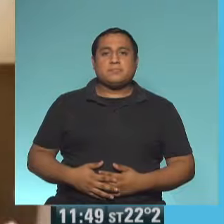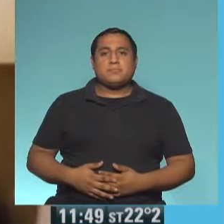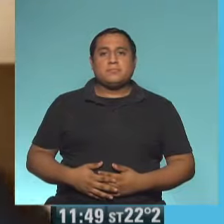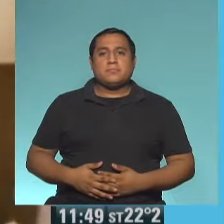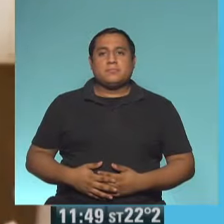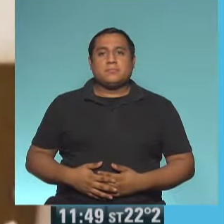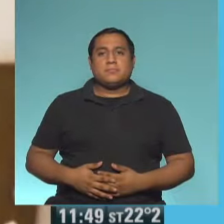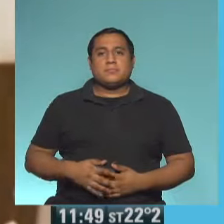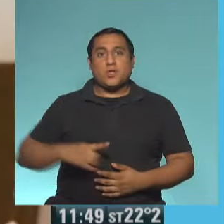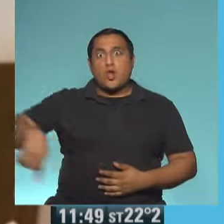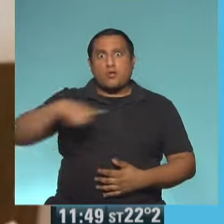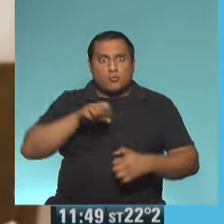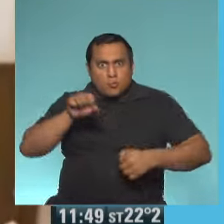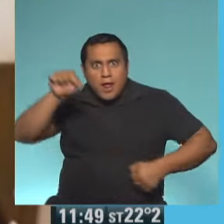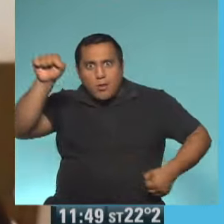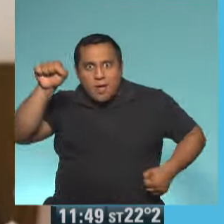¡Hacia afuera! ¿Cómo superhéroes? ¡Oh! ¡Soy